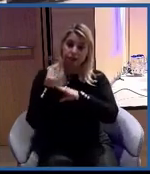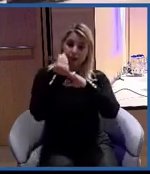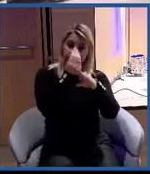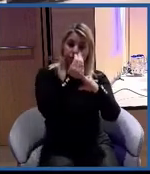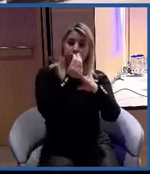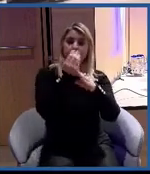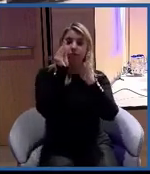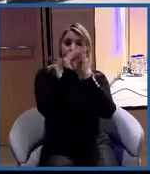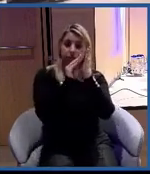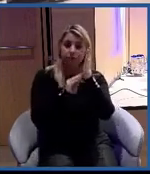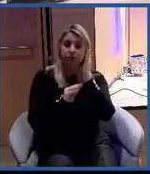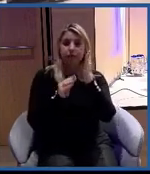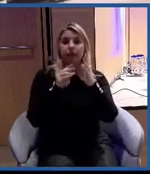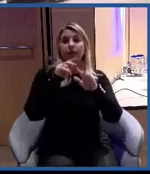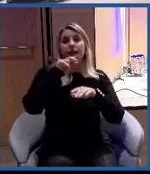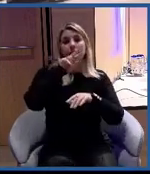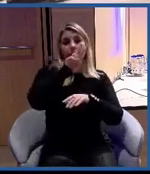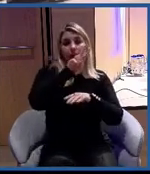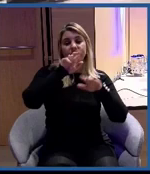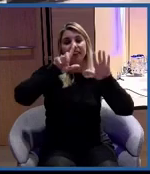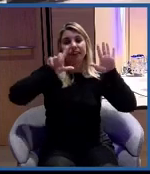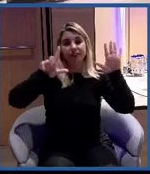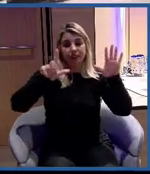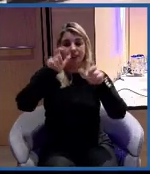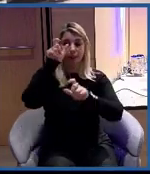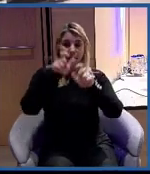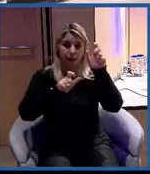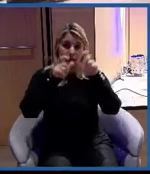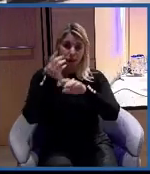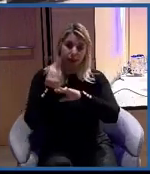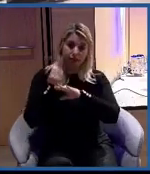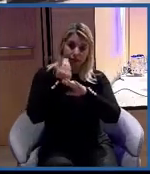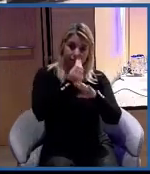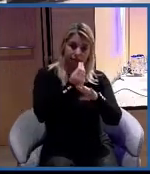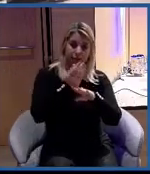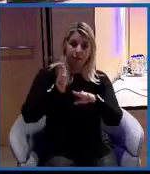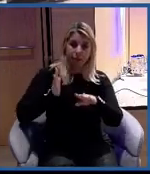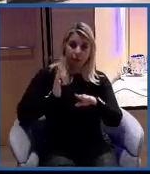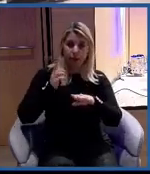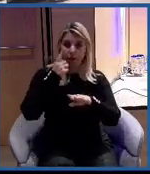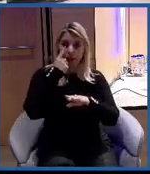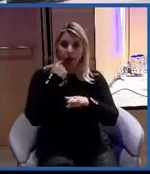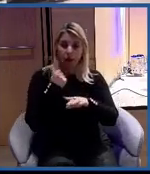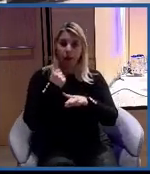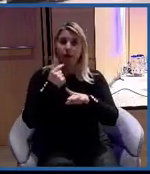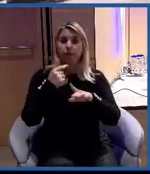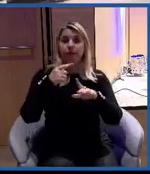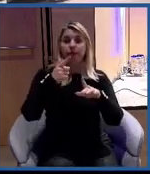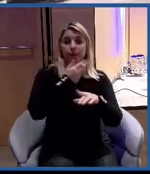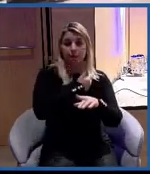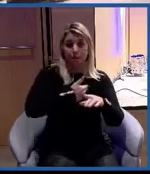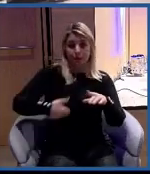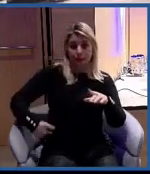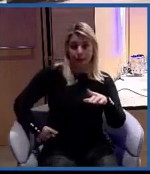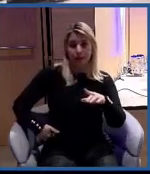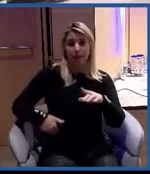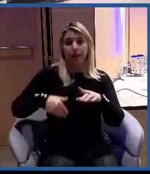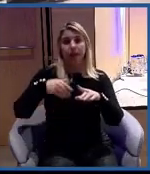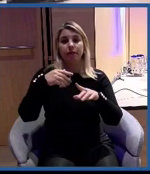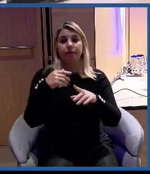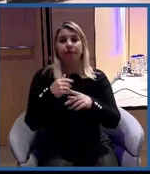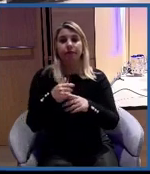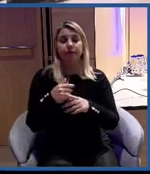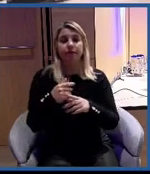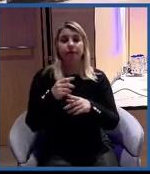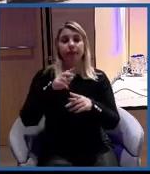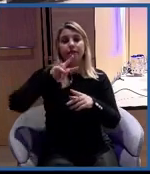había 20 27 candidatos o candidatas a presidente Por ende teníamos 27 candidatos o candidatas